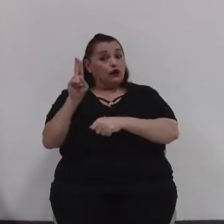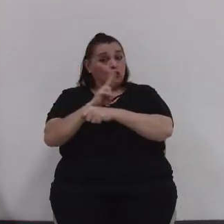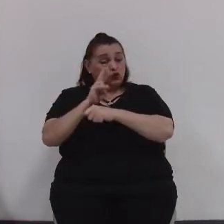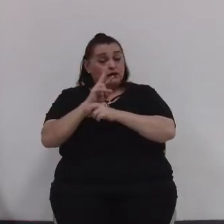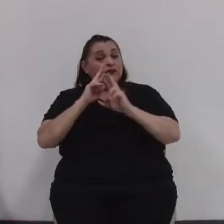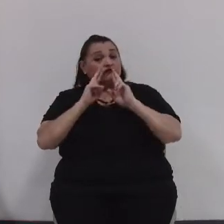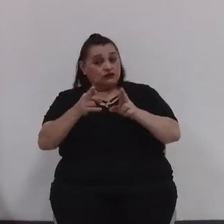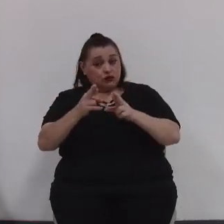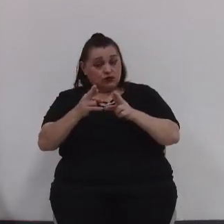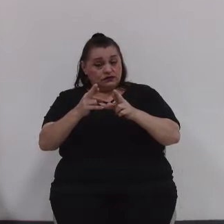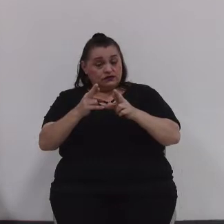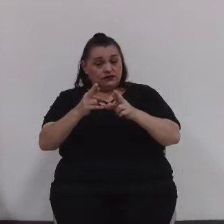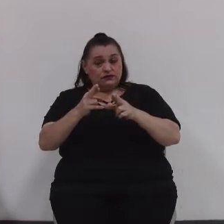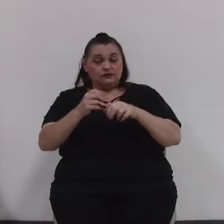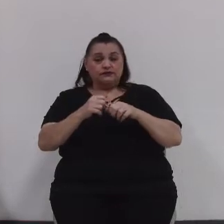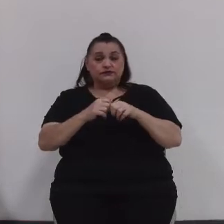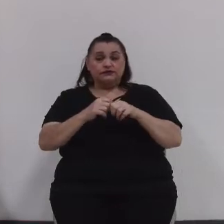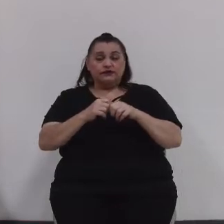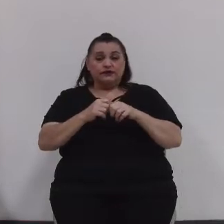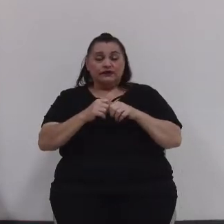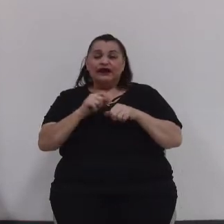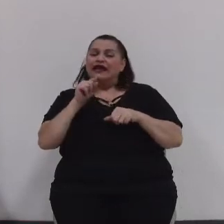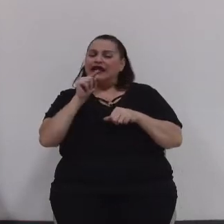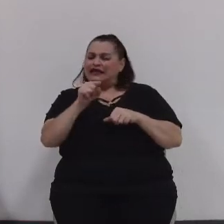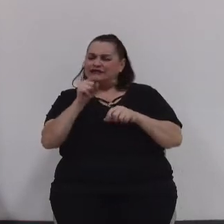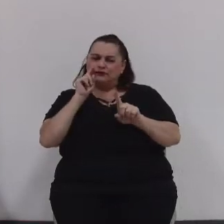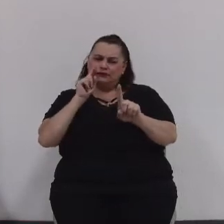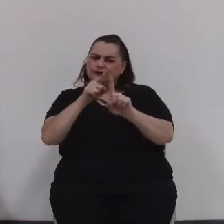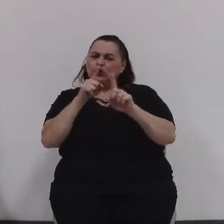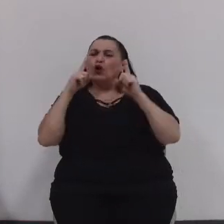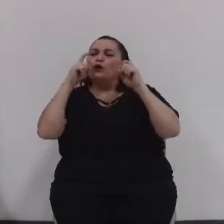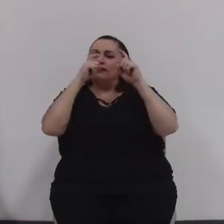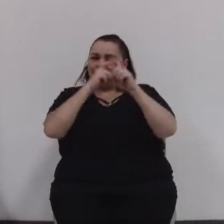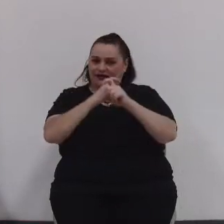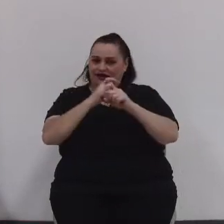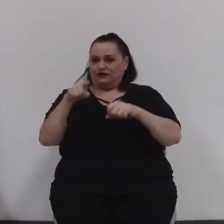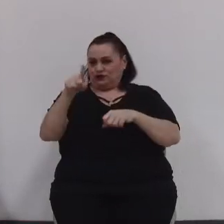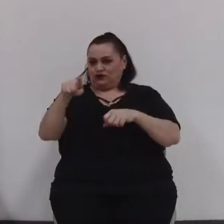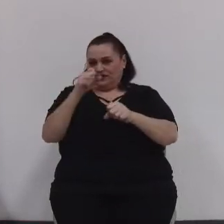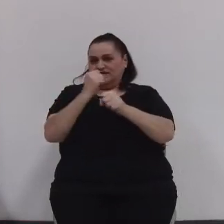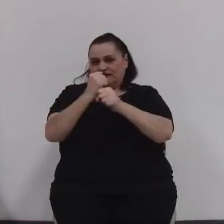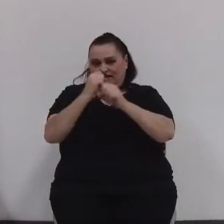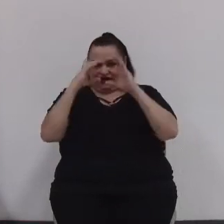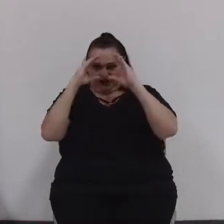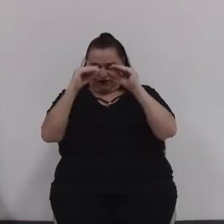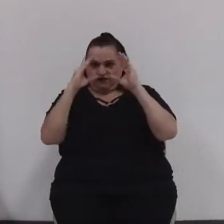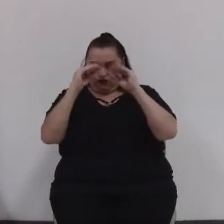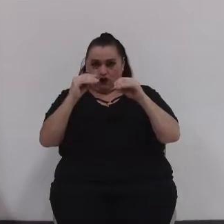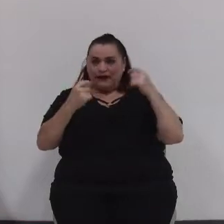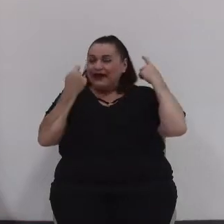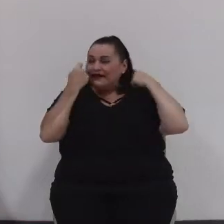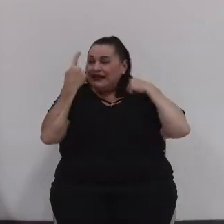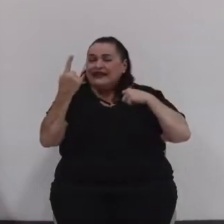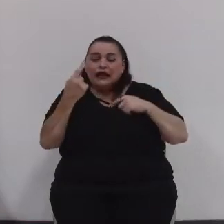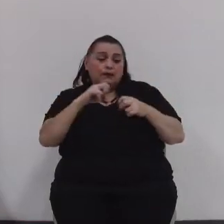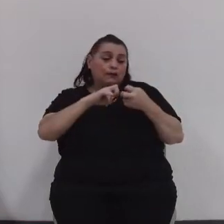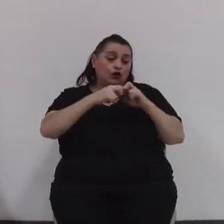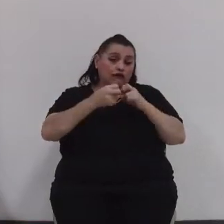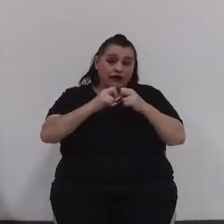respuesta, es la noción de complejidad que ustedes trabajan en ese informe. Entender que los